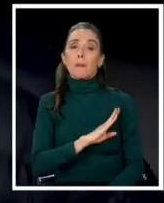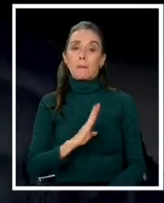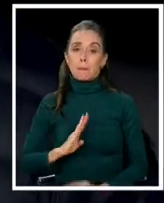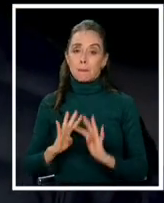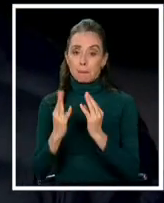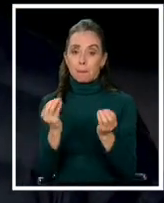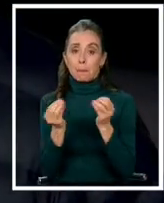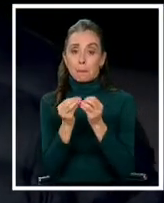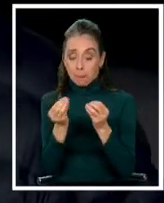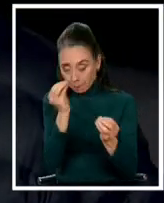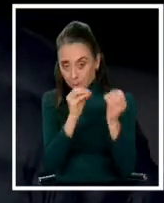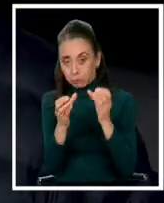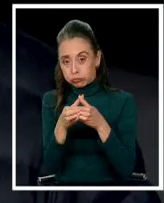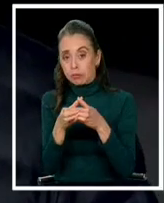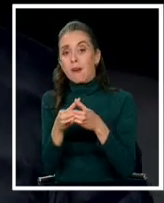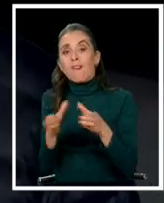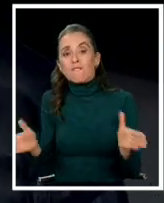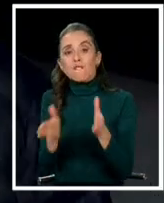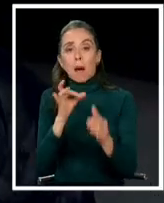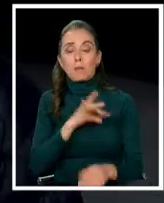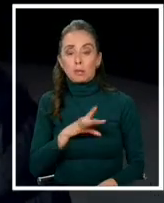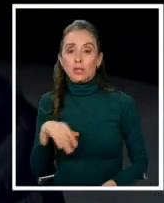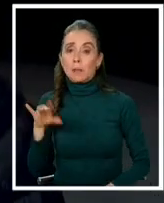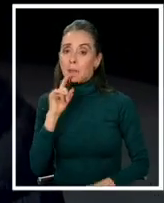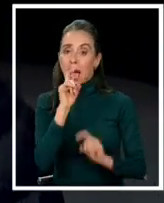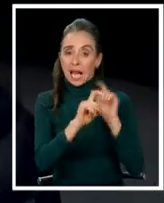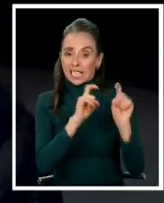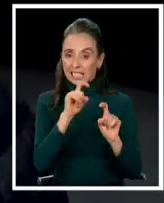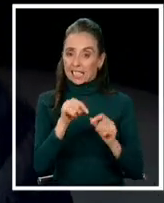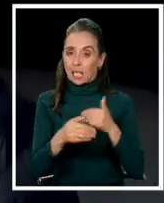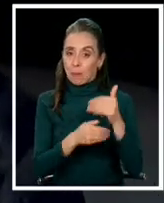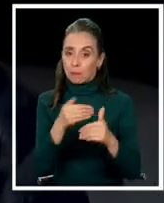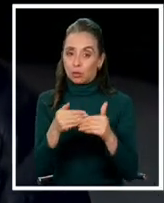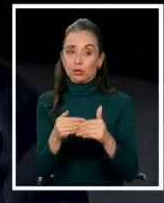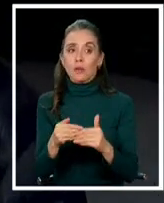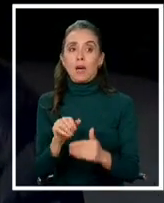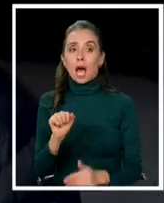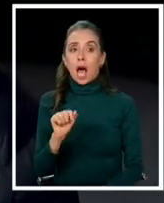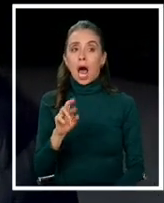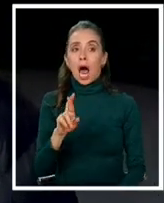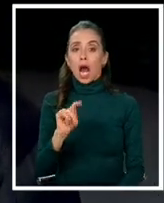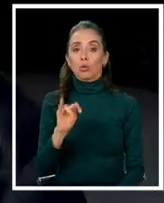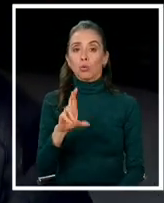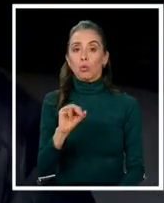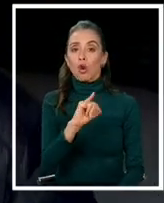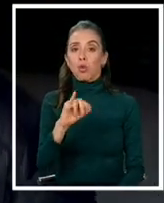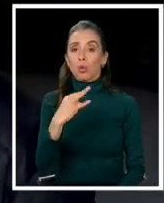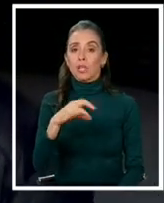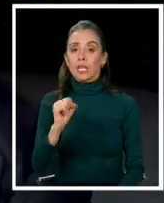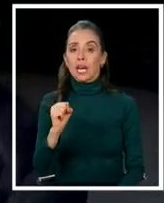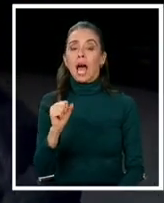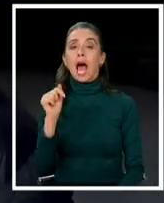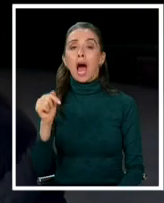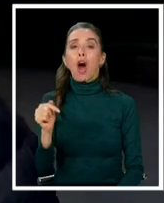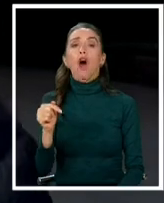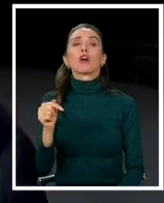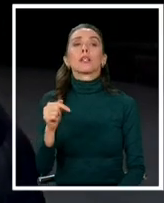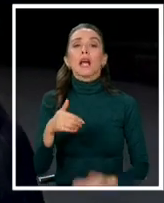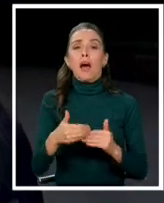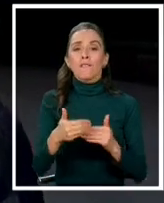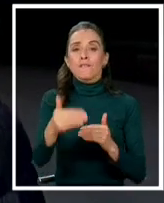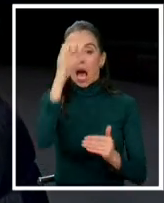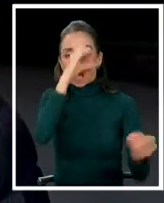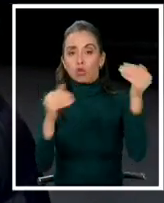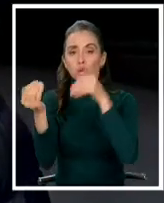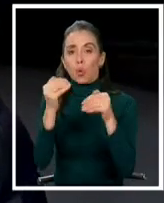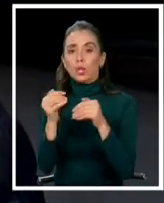de Vamos por Chile. Pablo, Vamos por Chile ha sido más crítico de este proceso. Por ejemplo, Arturo Zúñiga señalaba que se viene el turismo acá. ¿Cómo toma usted esas